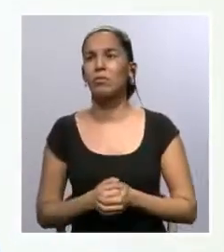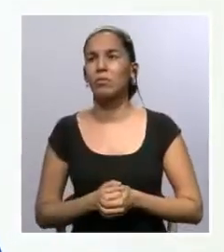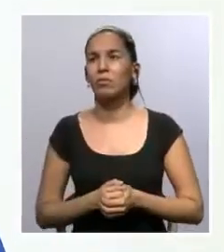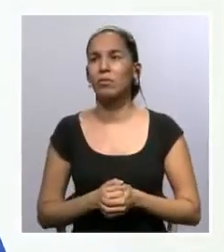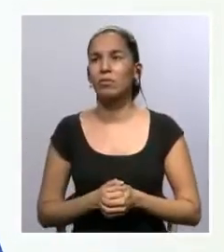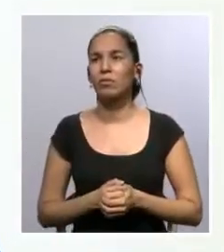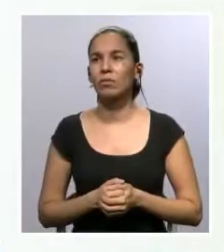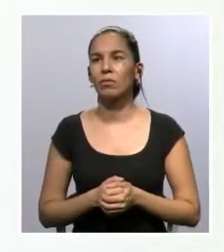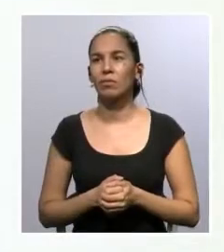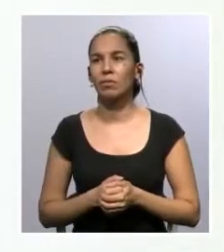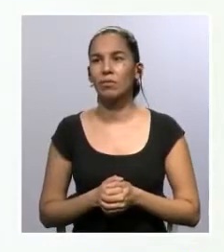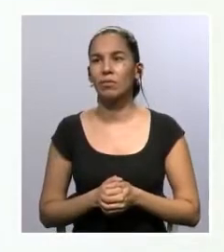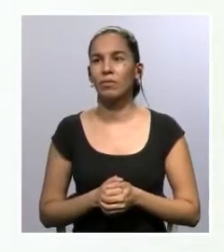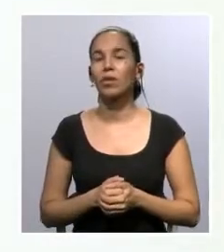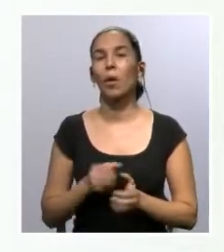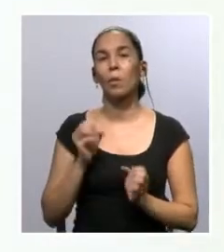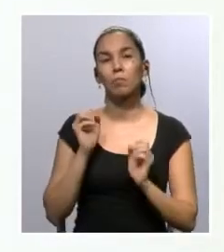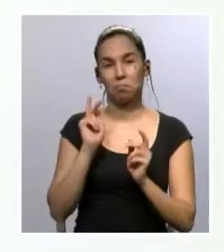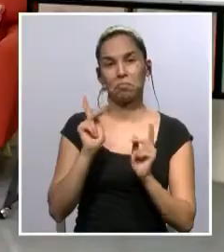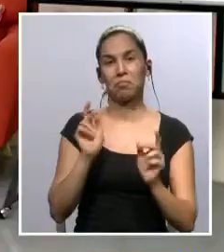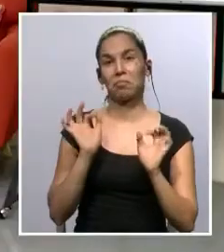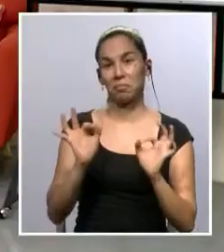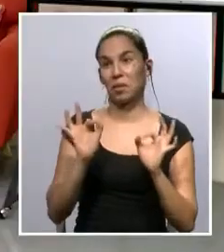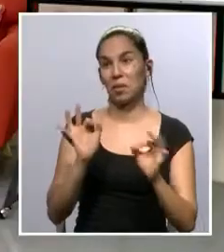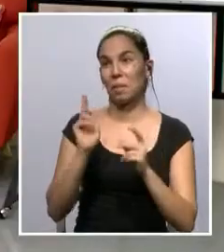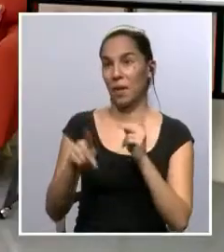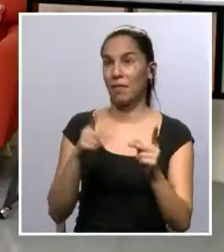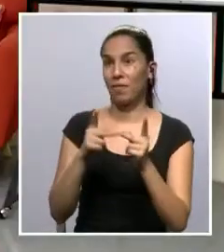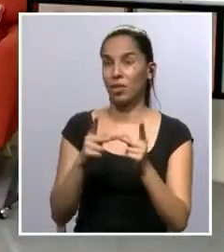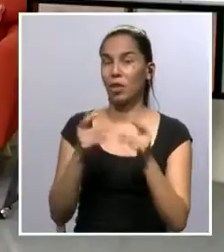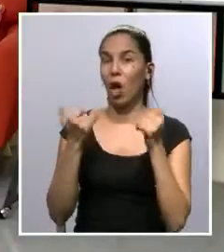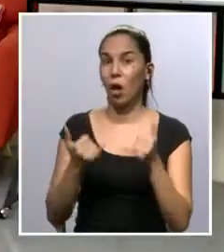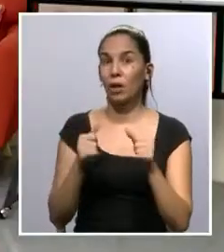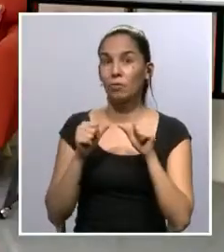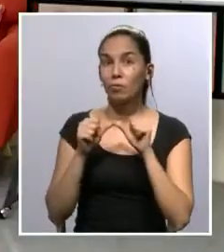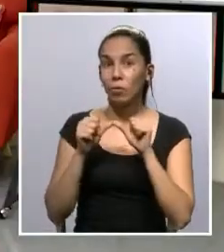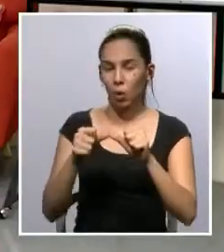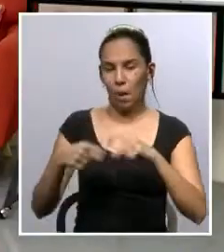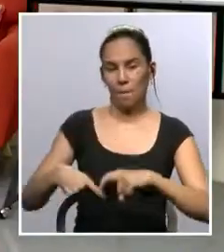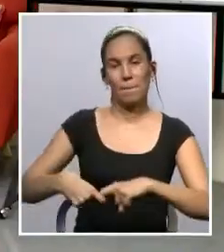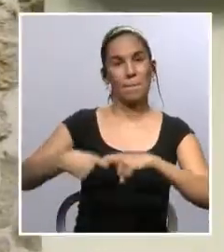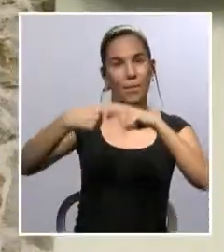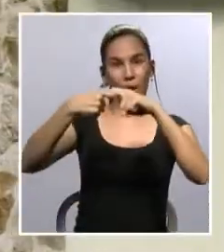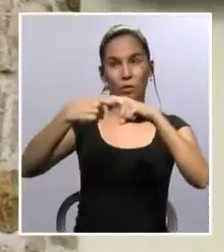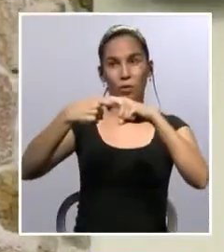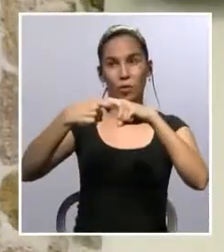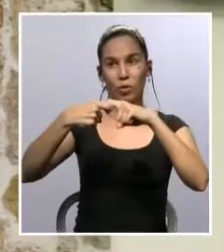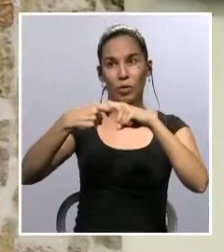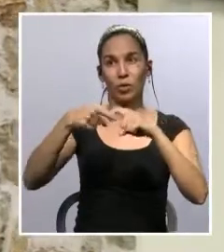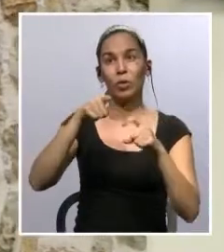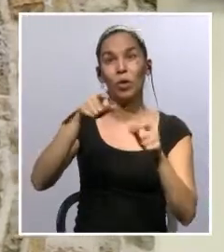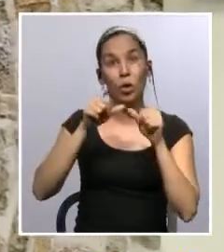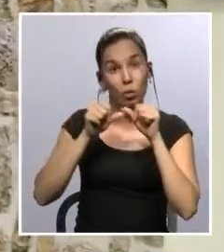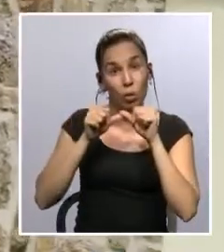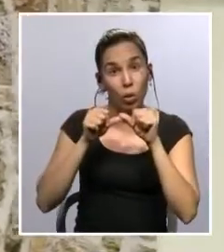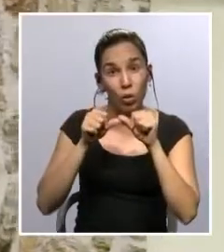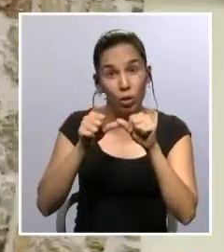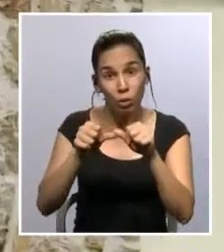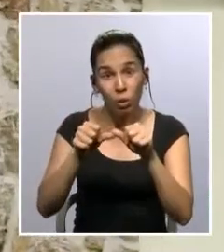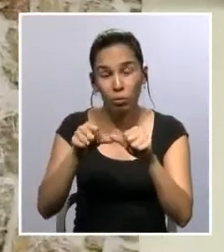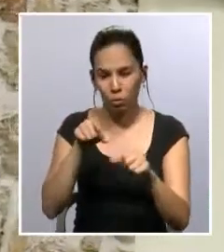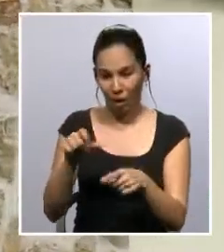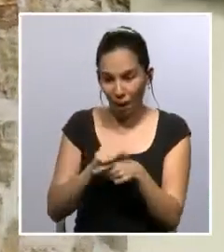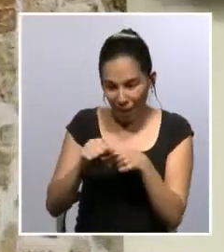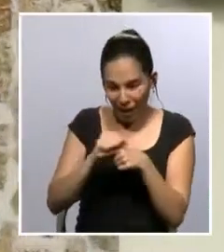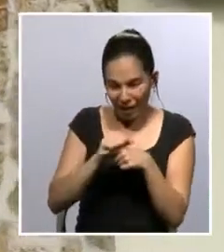en la próxima sección del programa. Perfecto, muy bien. Vamos entonces a hacer una pequeña pausa y quédese con nosotros. Recuerde, si usted hizo